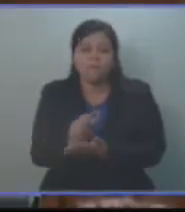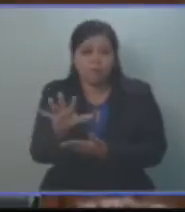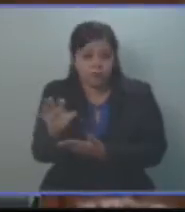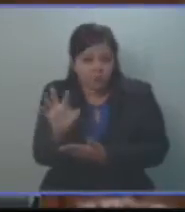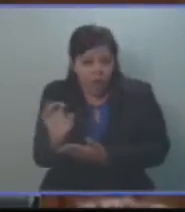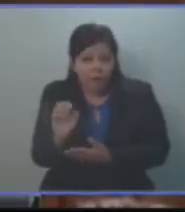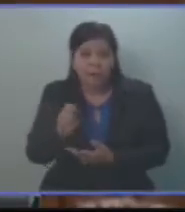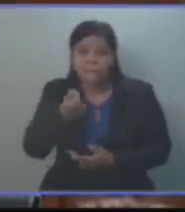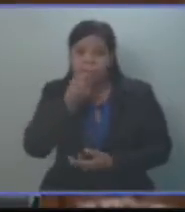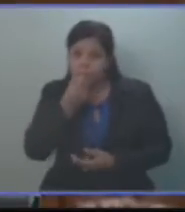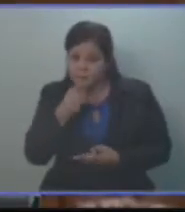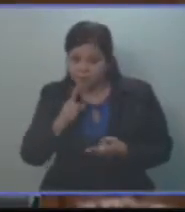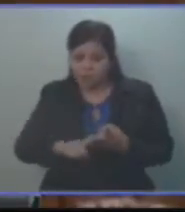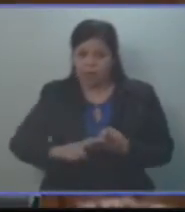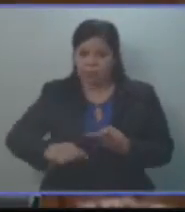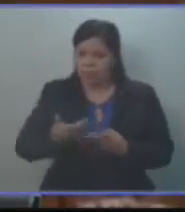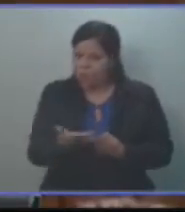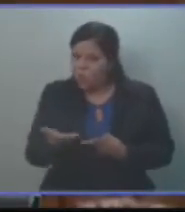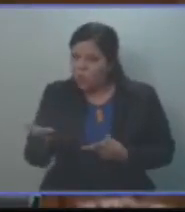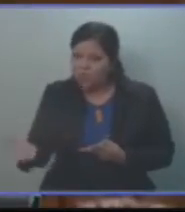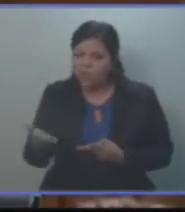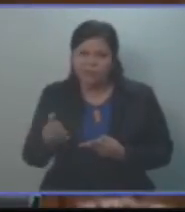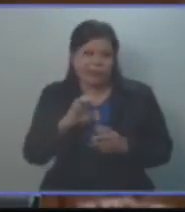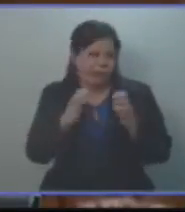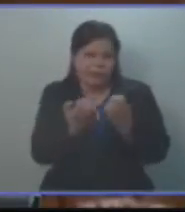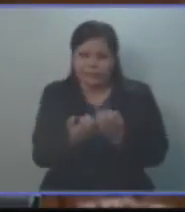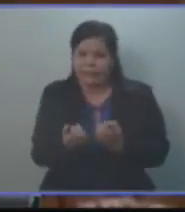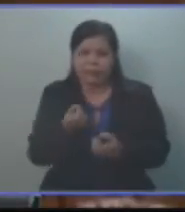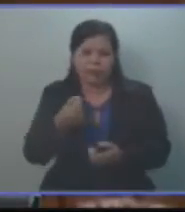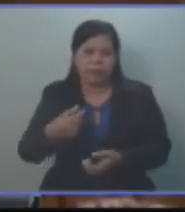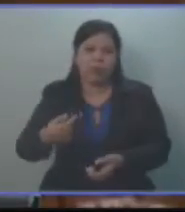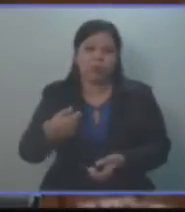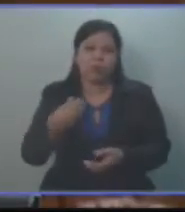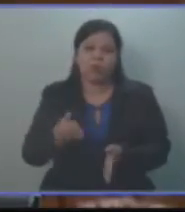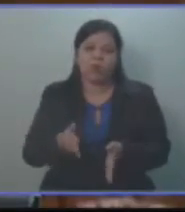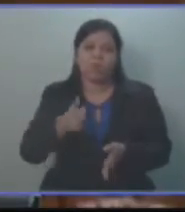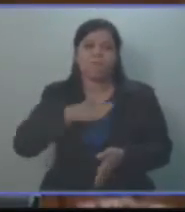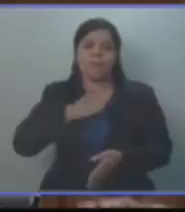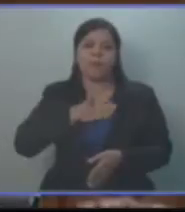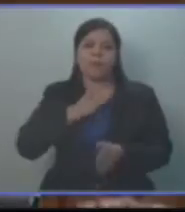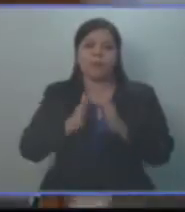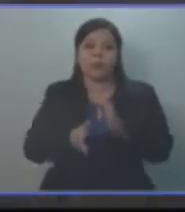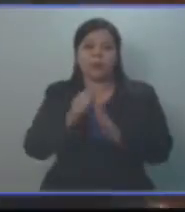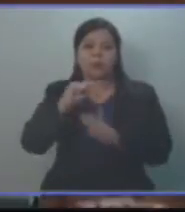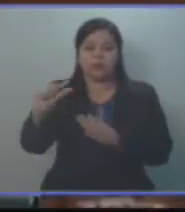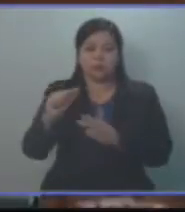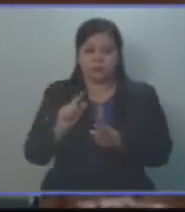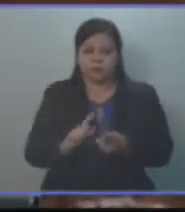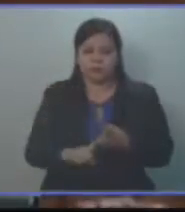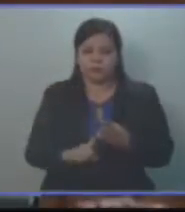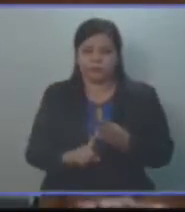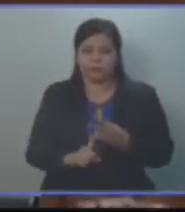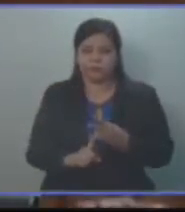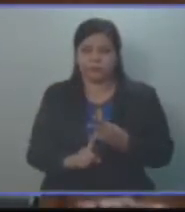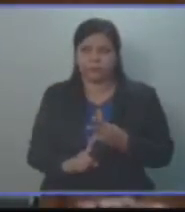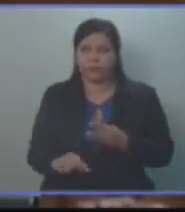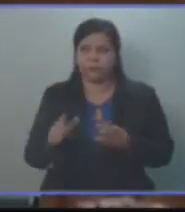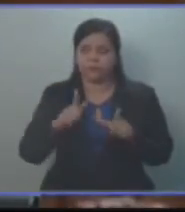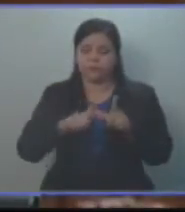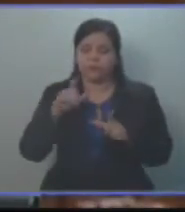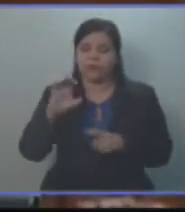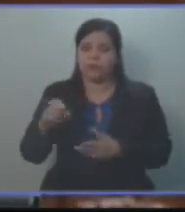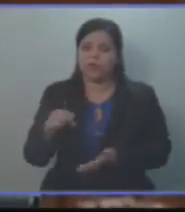medicamentos, insumos médicos y equipo médico propiedad de la institución. C,